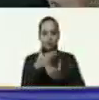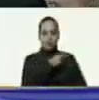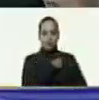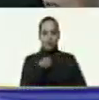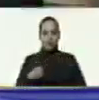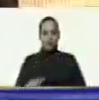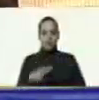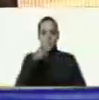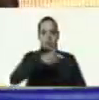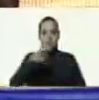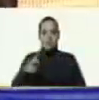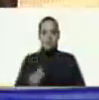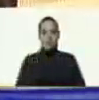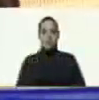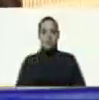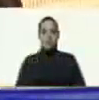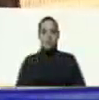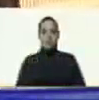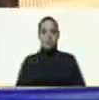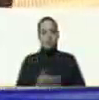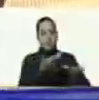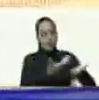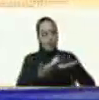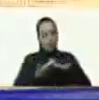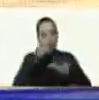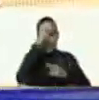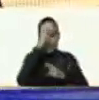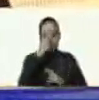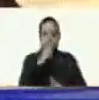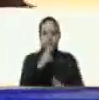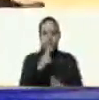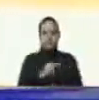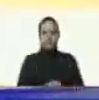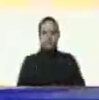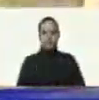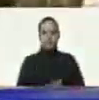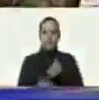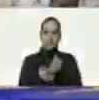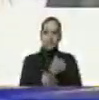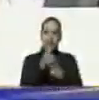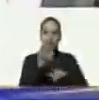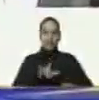Lo recibimos con mucho respeto y con mucho cariño.